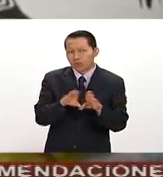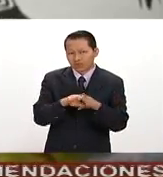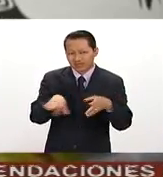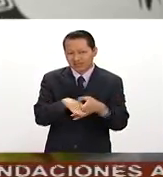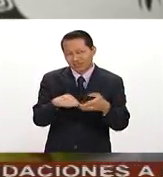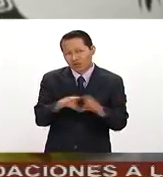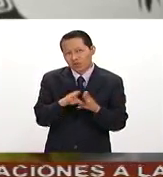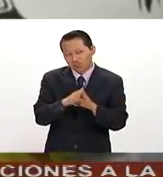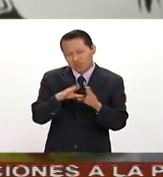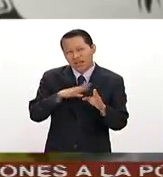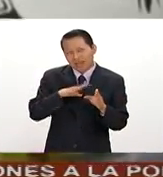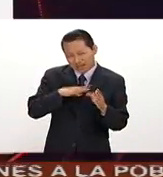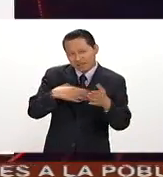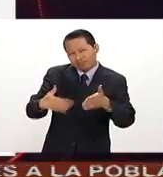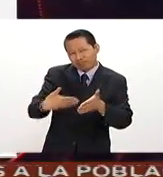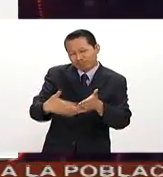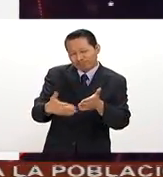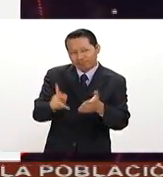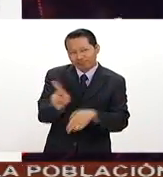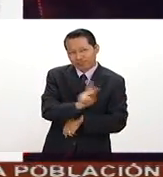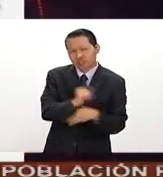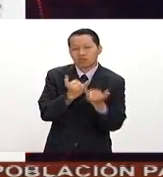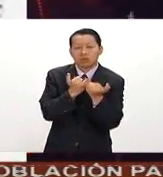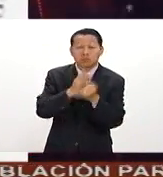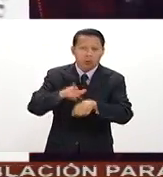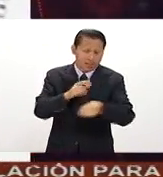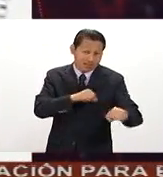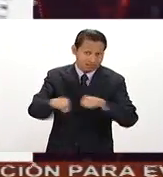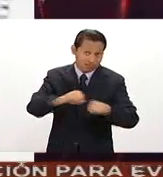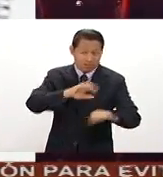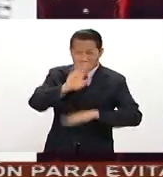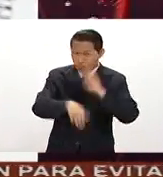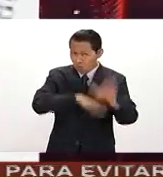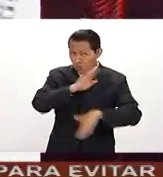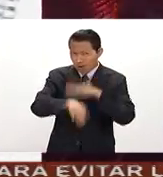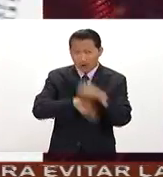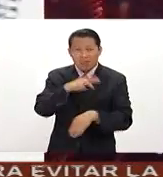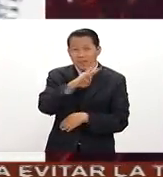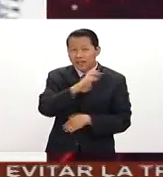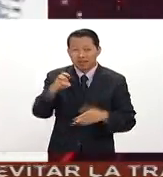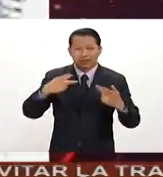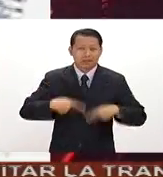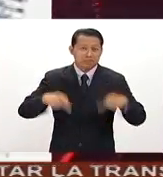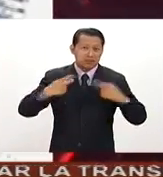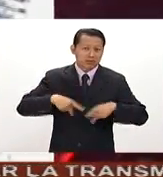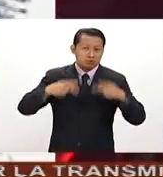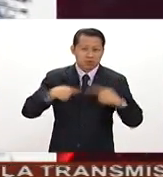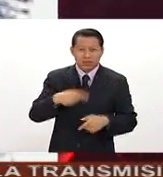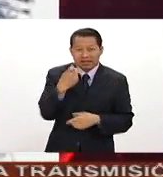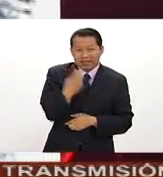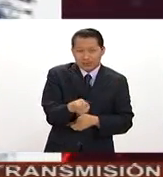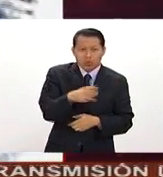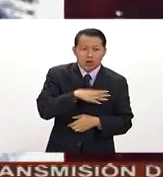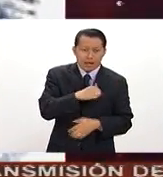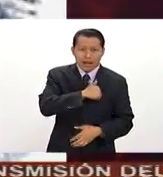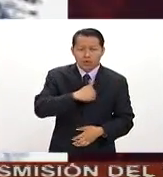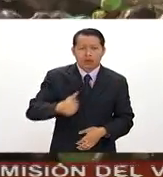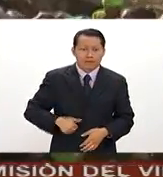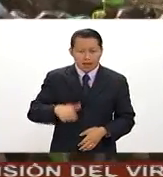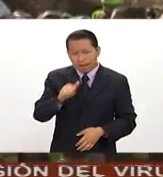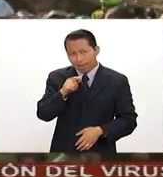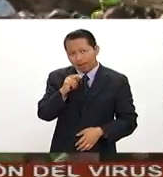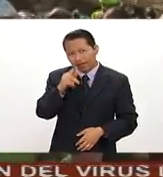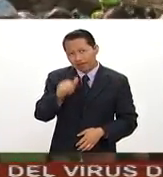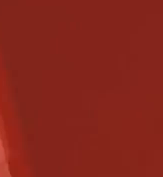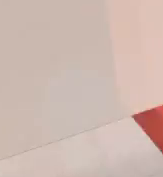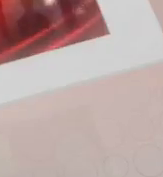cocina, como le digo. Hay que recordar que durante este temblor murieron cerca de 300 personas ahí en ese ayuntamiento de